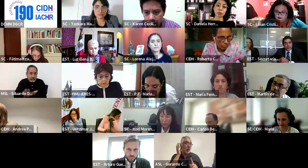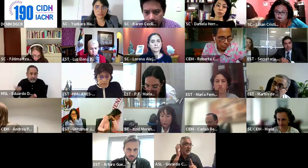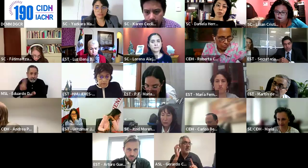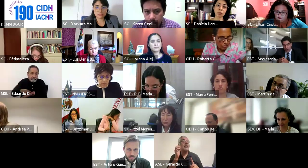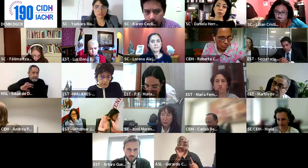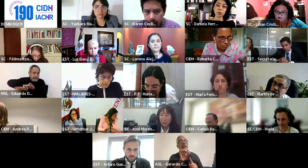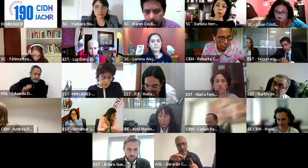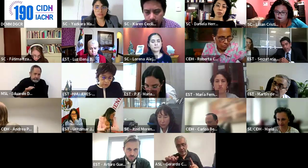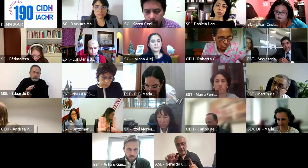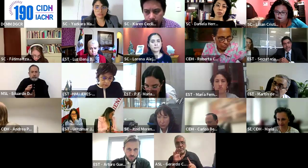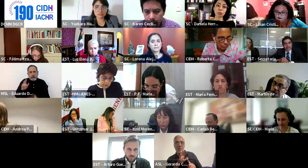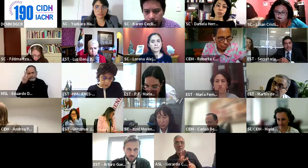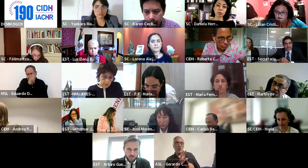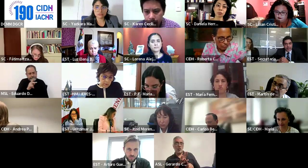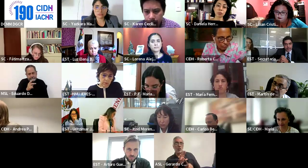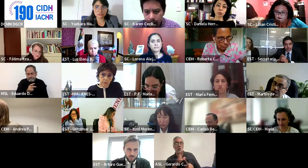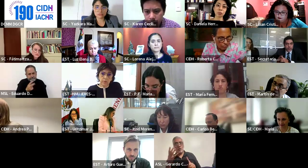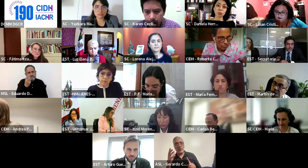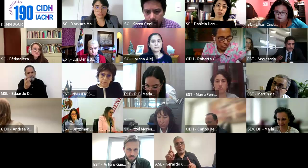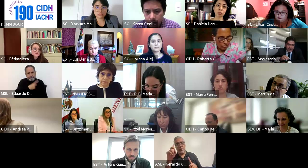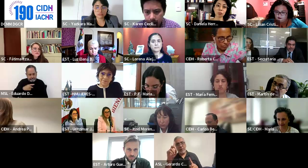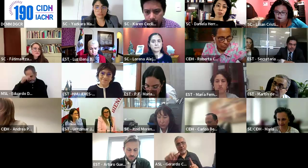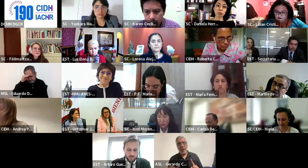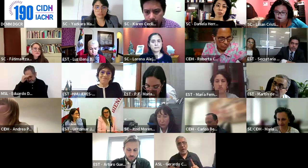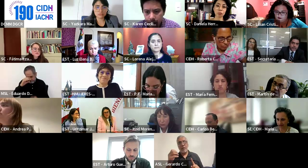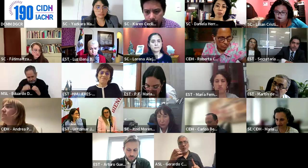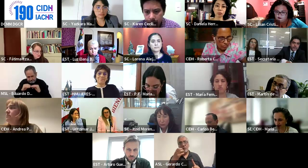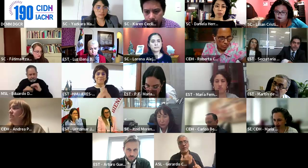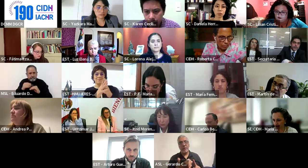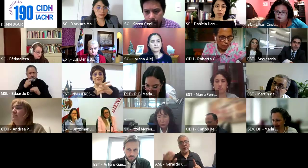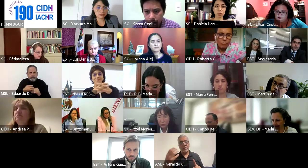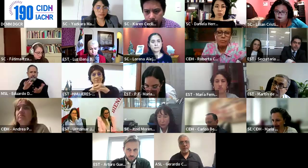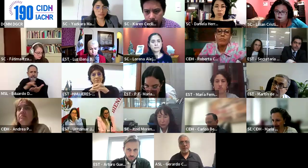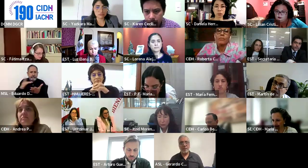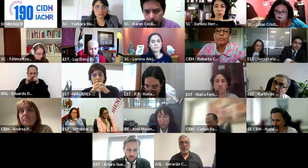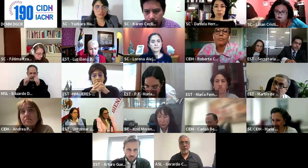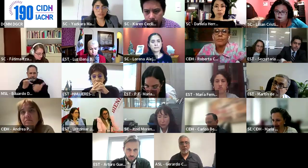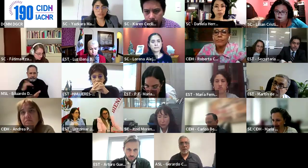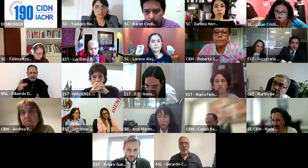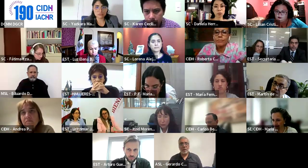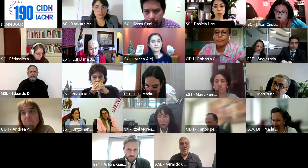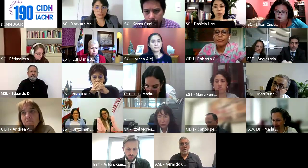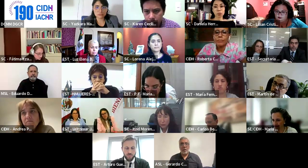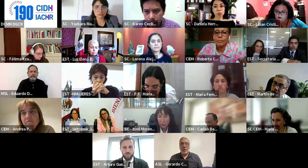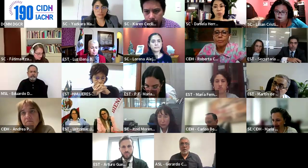por su condición de discapacidad. Muchísimas gracias por la atención.